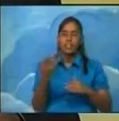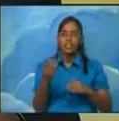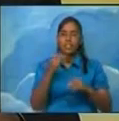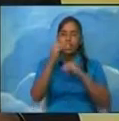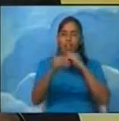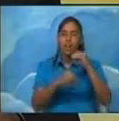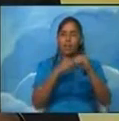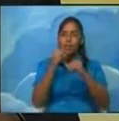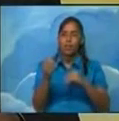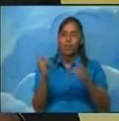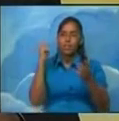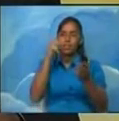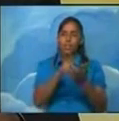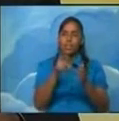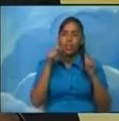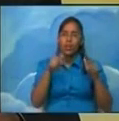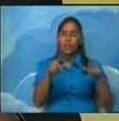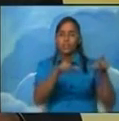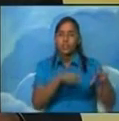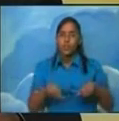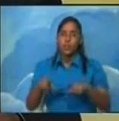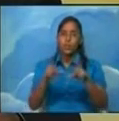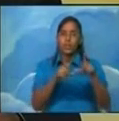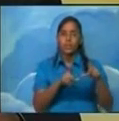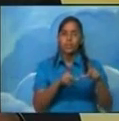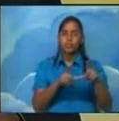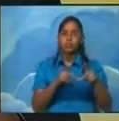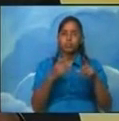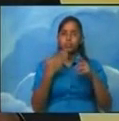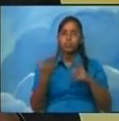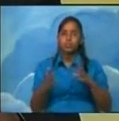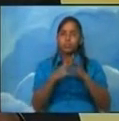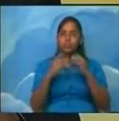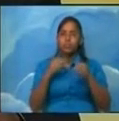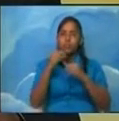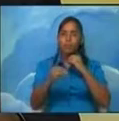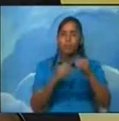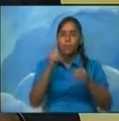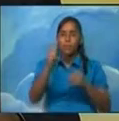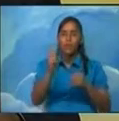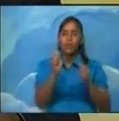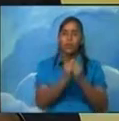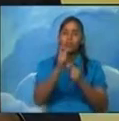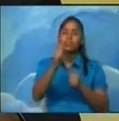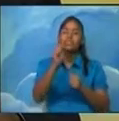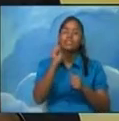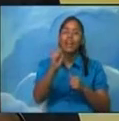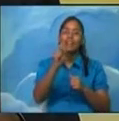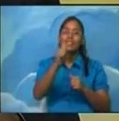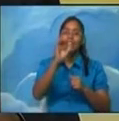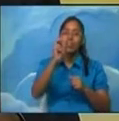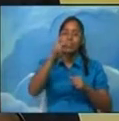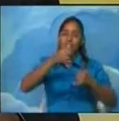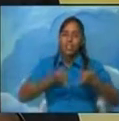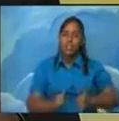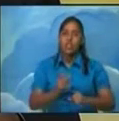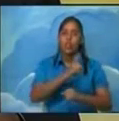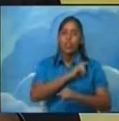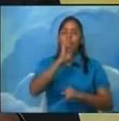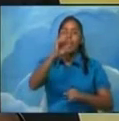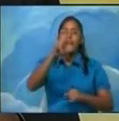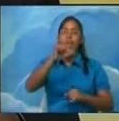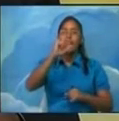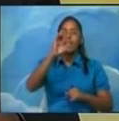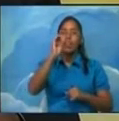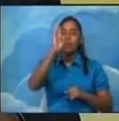habéis llegado a este lugar. Y lo que hizo con Datán y Abirán, hijos de Eliab,